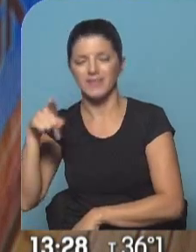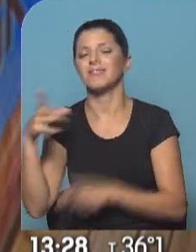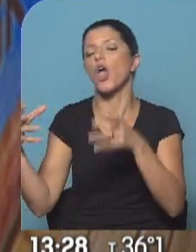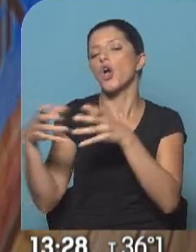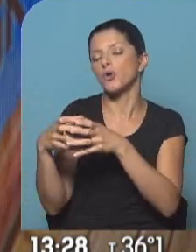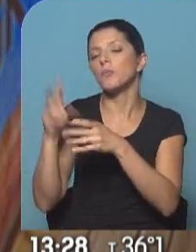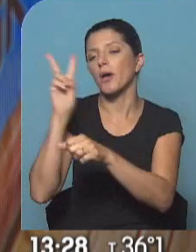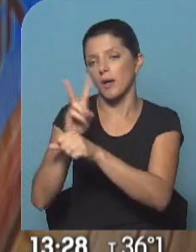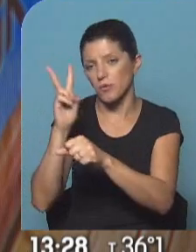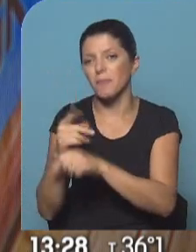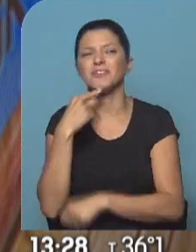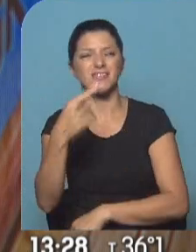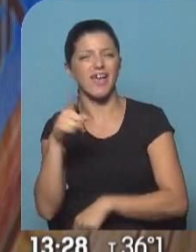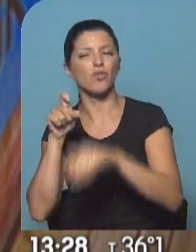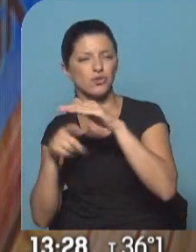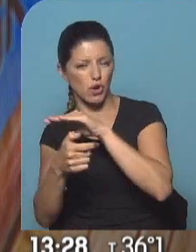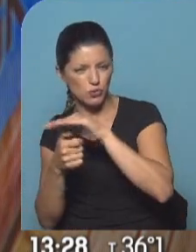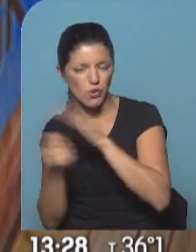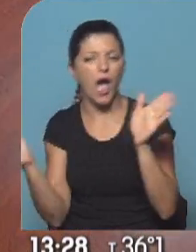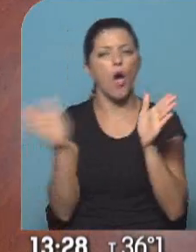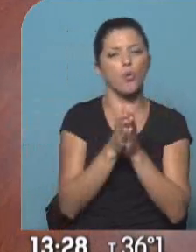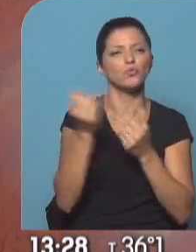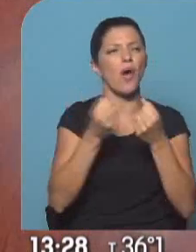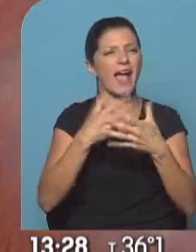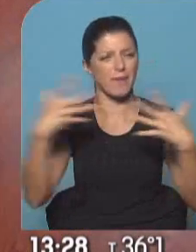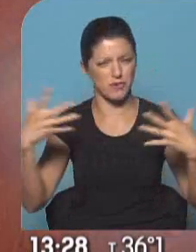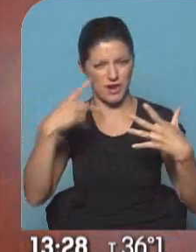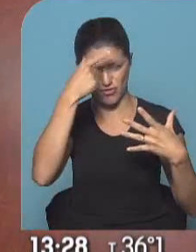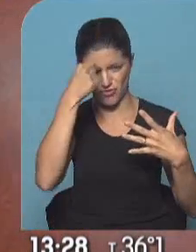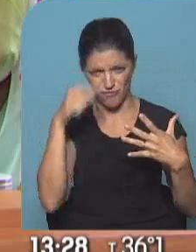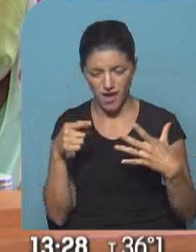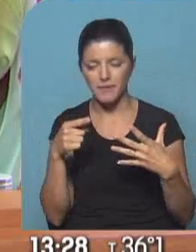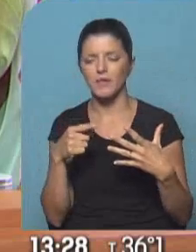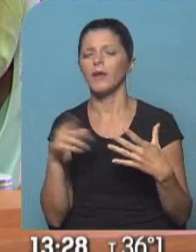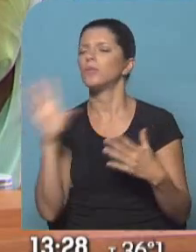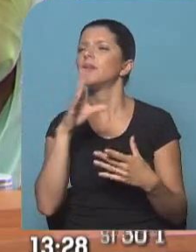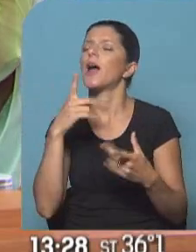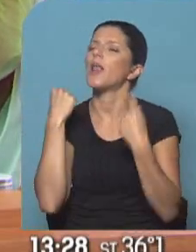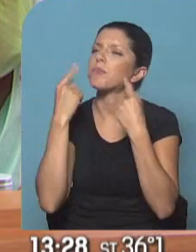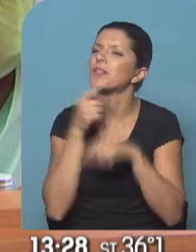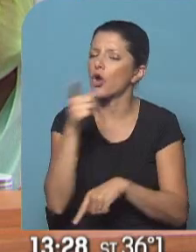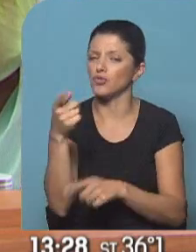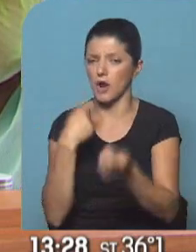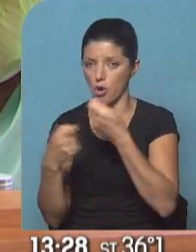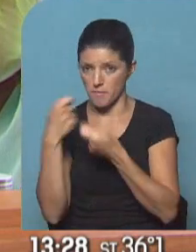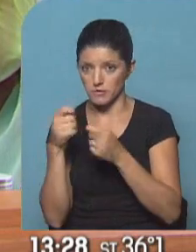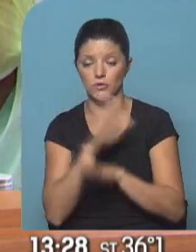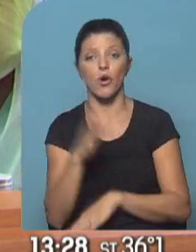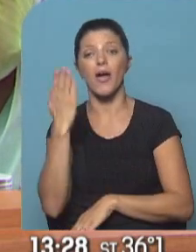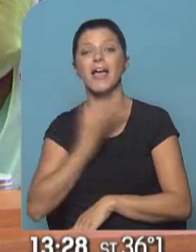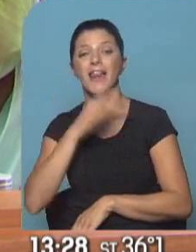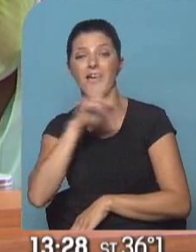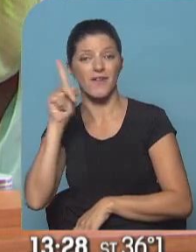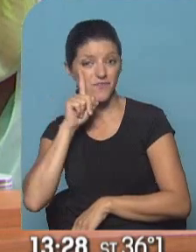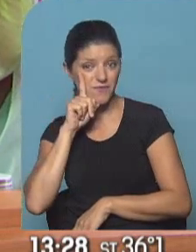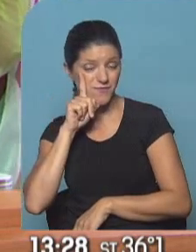de tortugas y camioneros, para criticar no al comercio en sí, el trade, como lo llamaban, sino el free trade, es decir, el